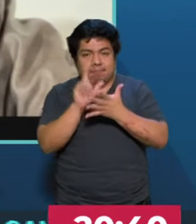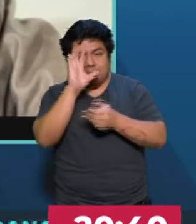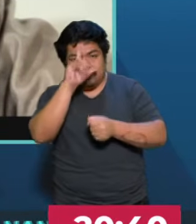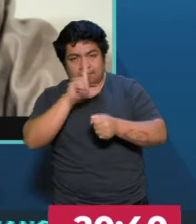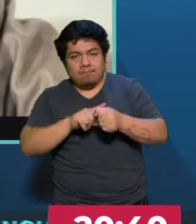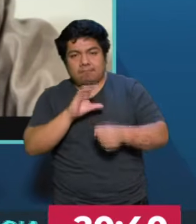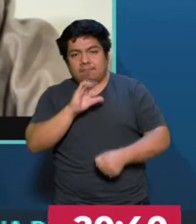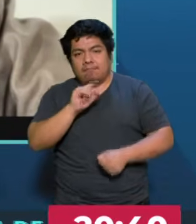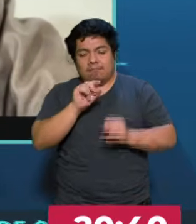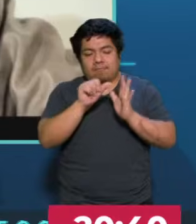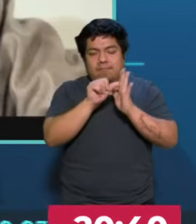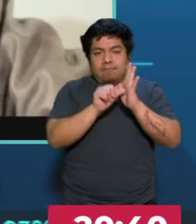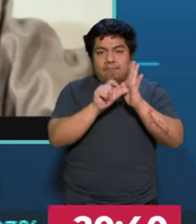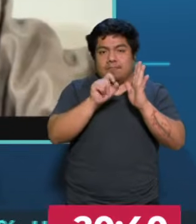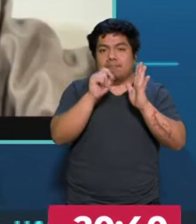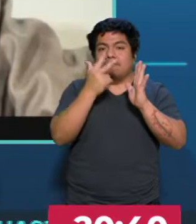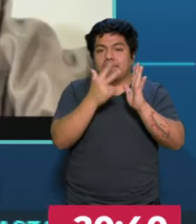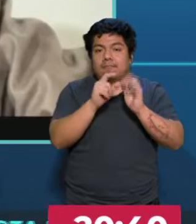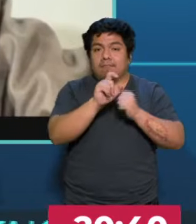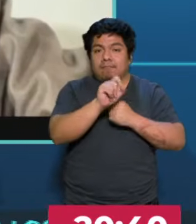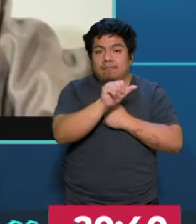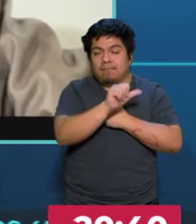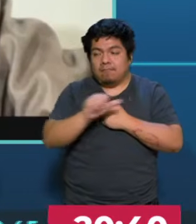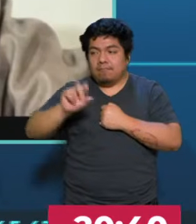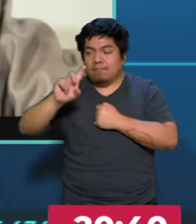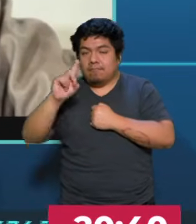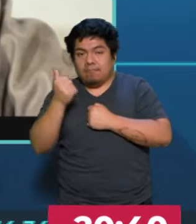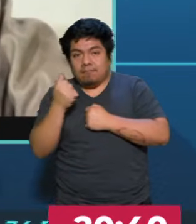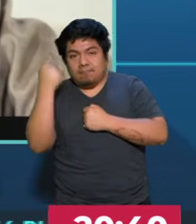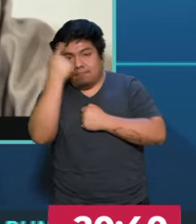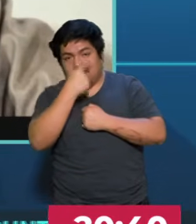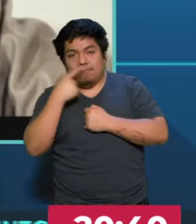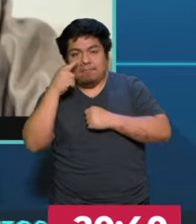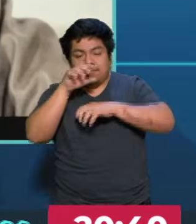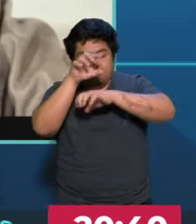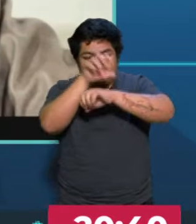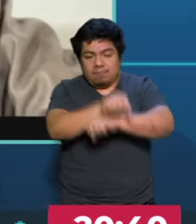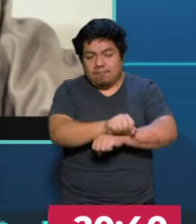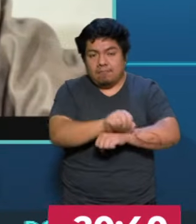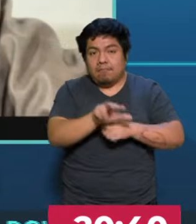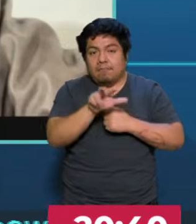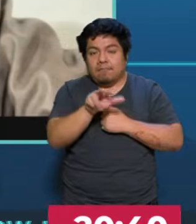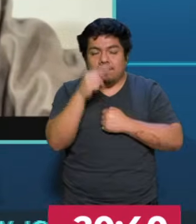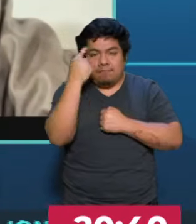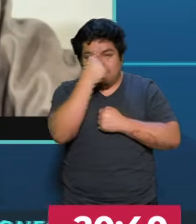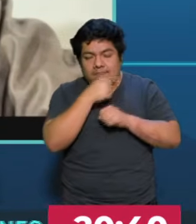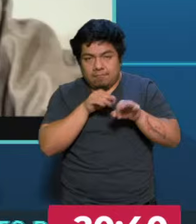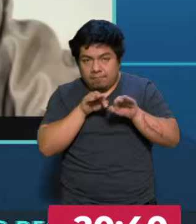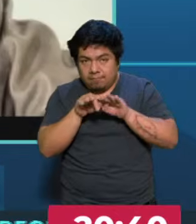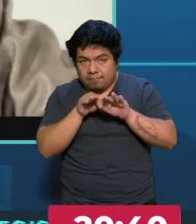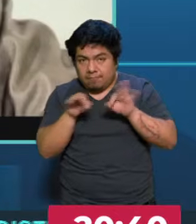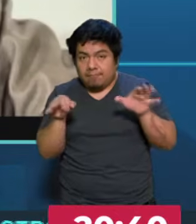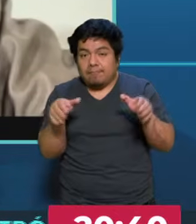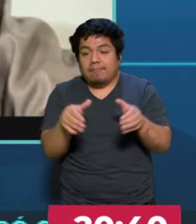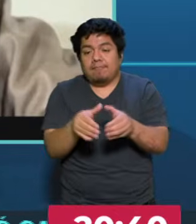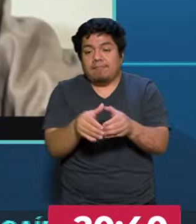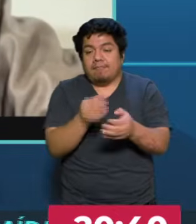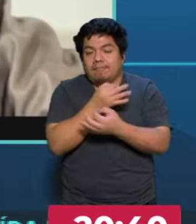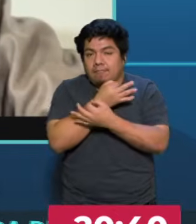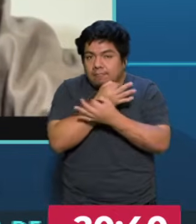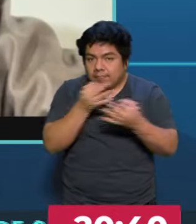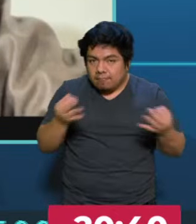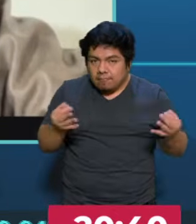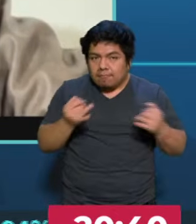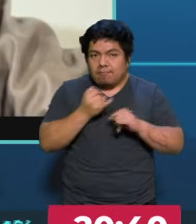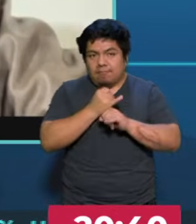está el artículo 28 que plantea de 20 a 36 horas de arresto o hasta 18 horas de trabajo comunitario. Se ha difundido eso. Hemos